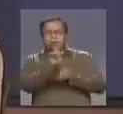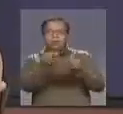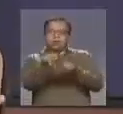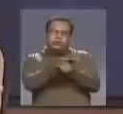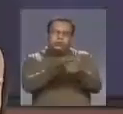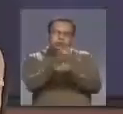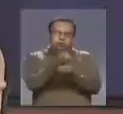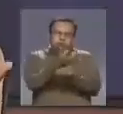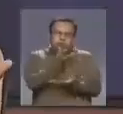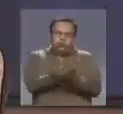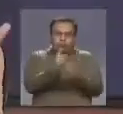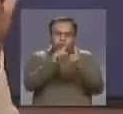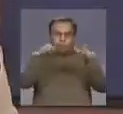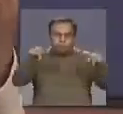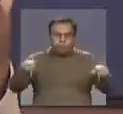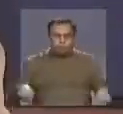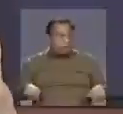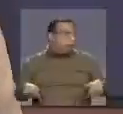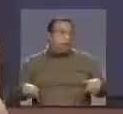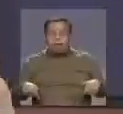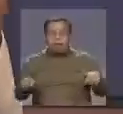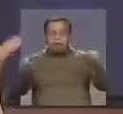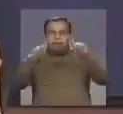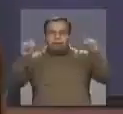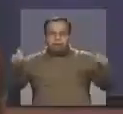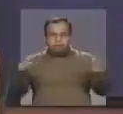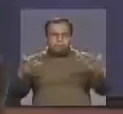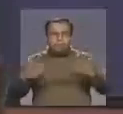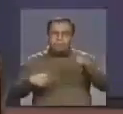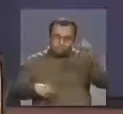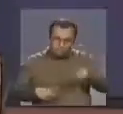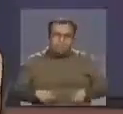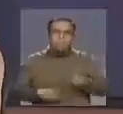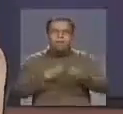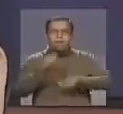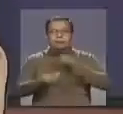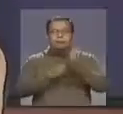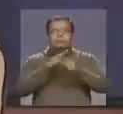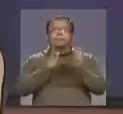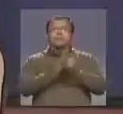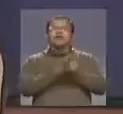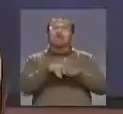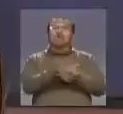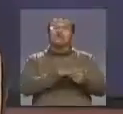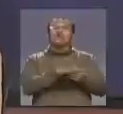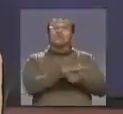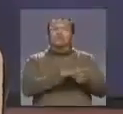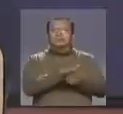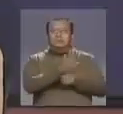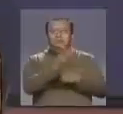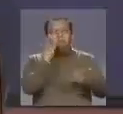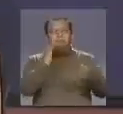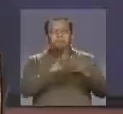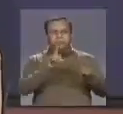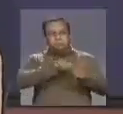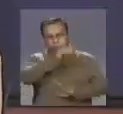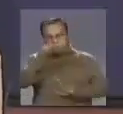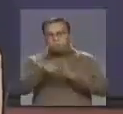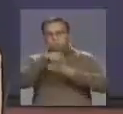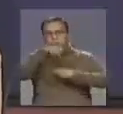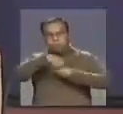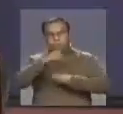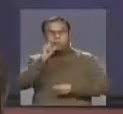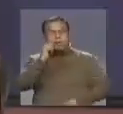cosas estructurales como el desplazamiento, la amenaza del homicidio, que sería el deber ser, pero sí generar condiciones que permitan que todas las